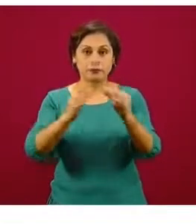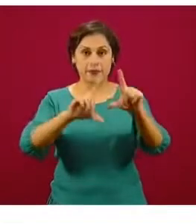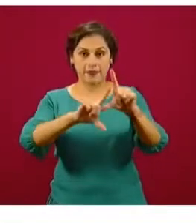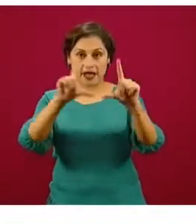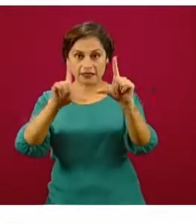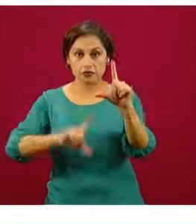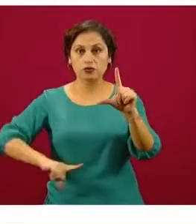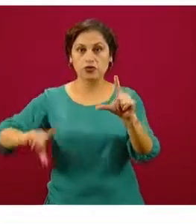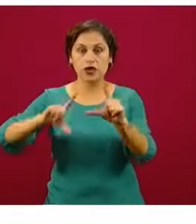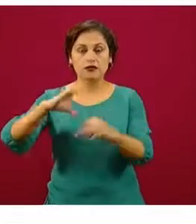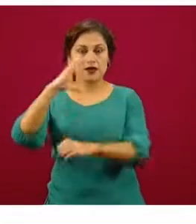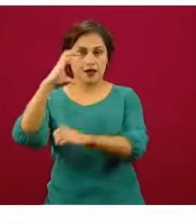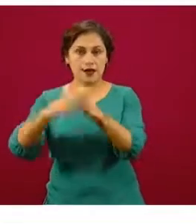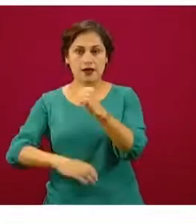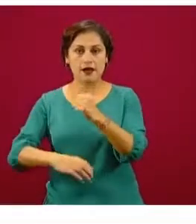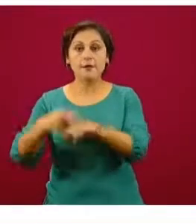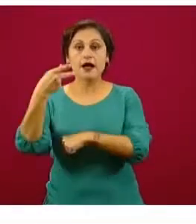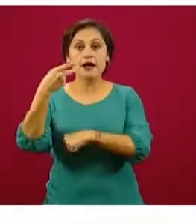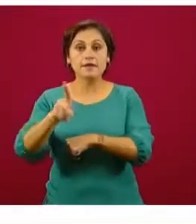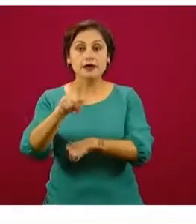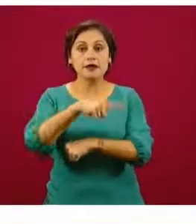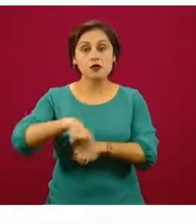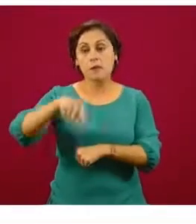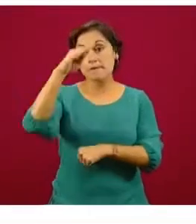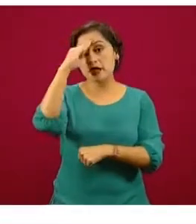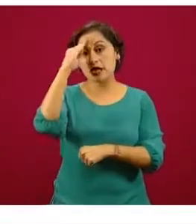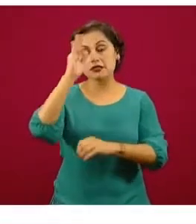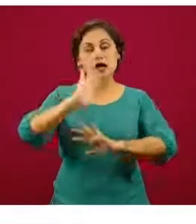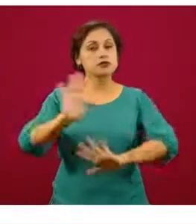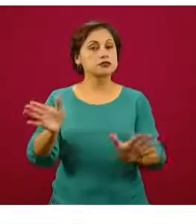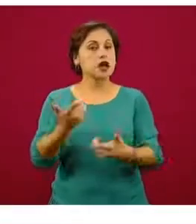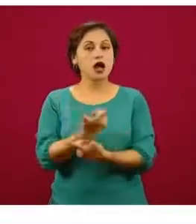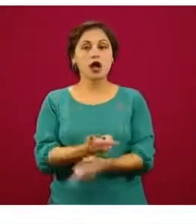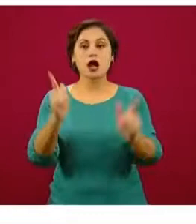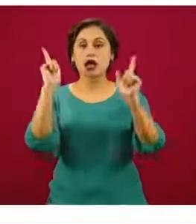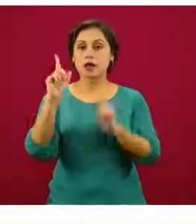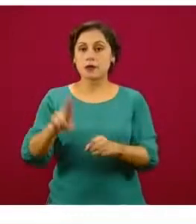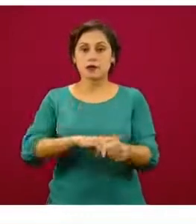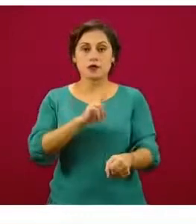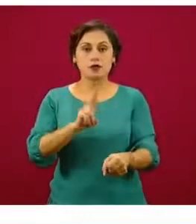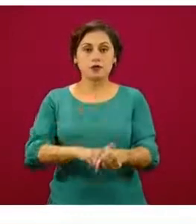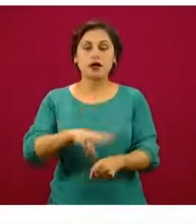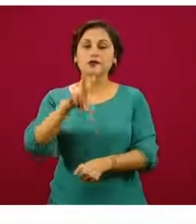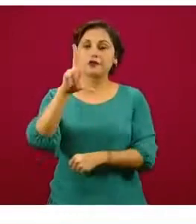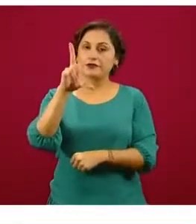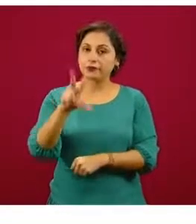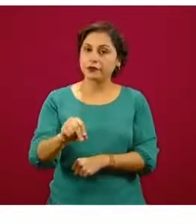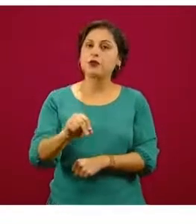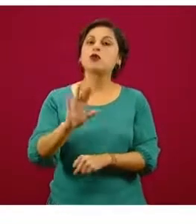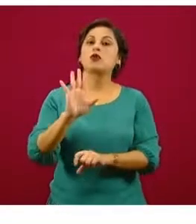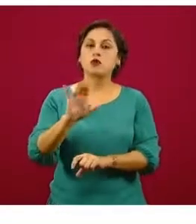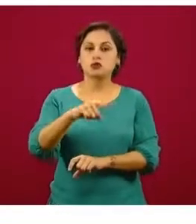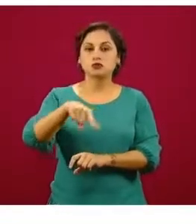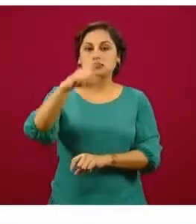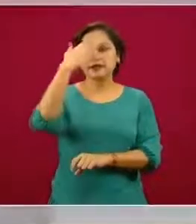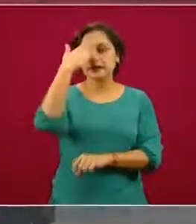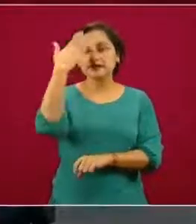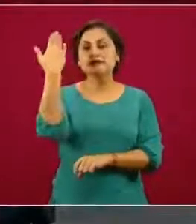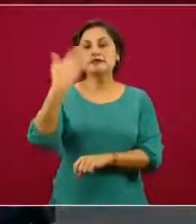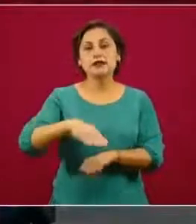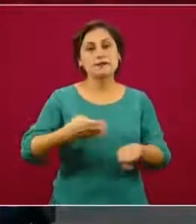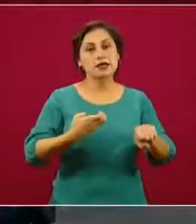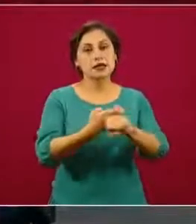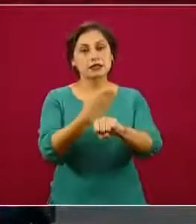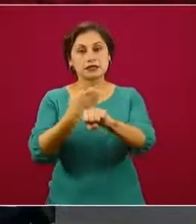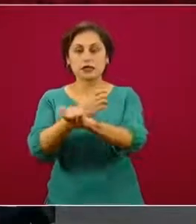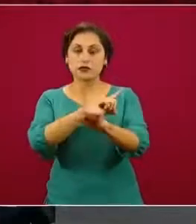que todo regresa a la normalidad. Existen diversas entidades federativas, diversos estados que se